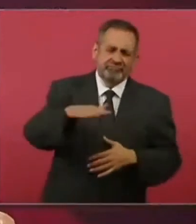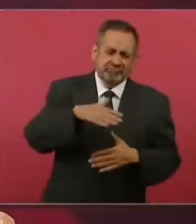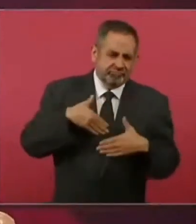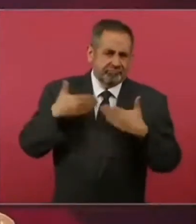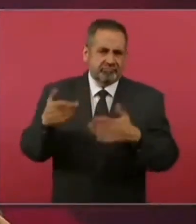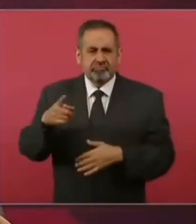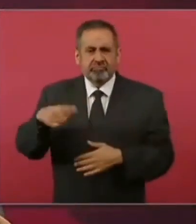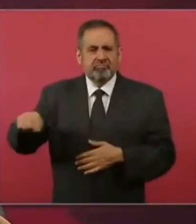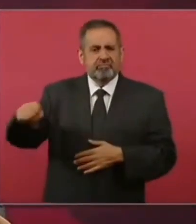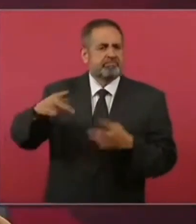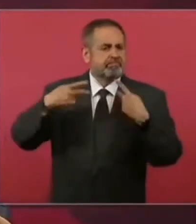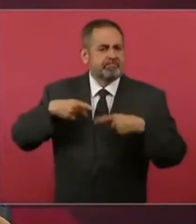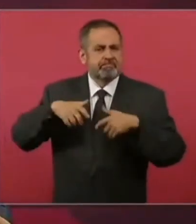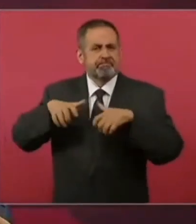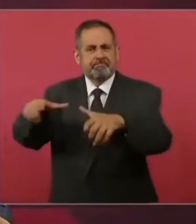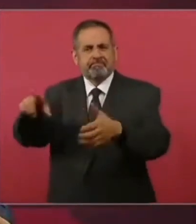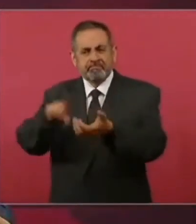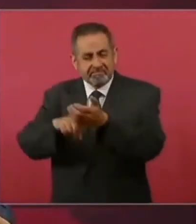El pueblo no es tonto.